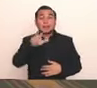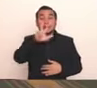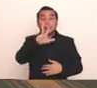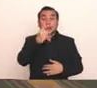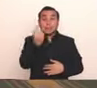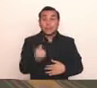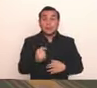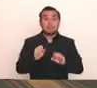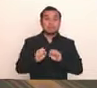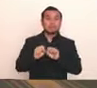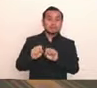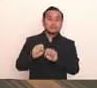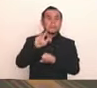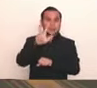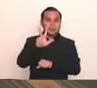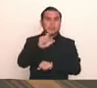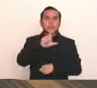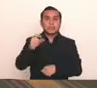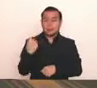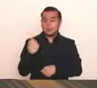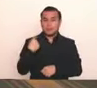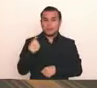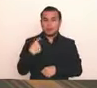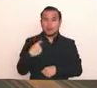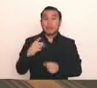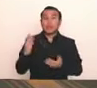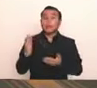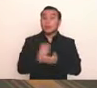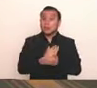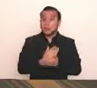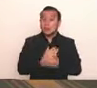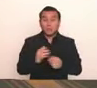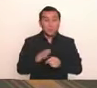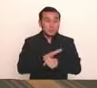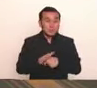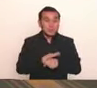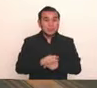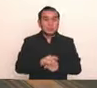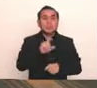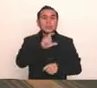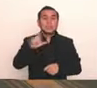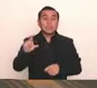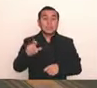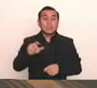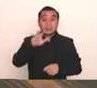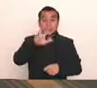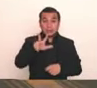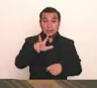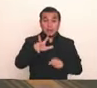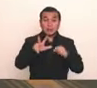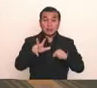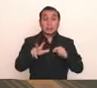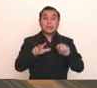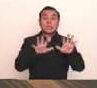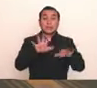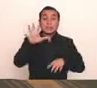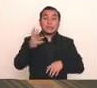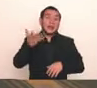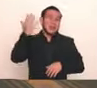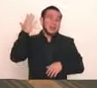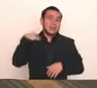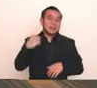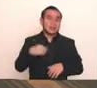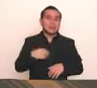homicidios y tres pero no un día sino en toda la semana pasamos de tener 13 a 15 misiones de aviones en menos de un año cuando